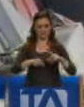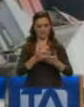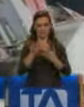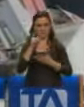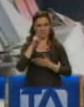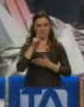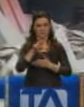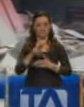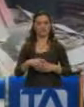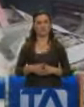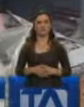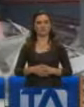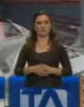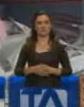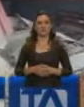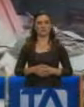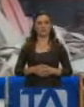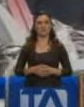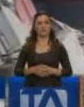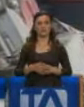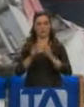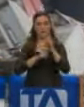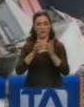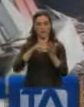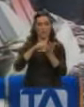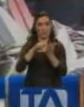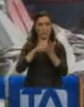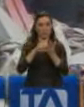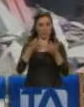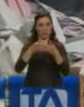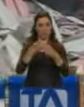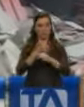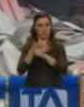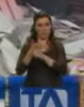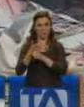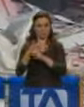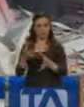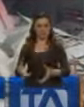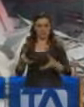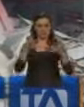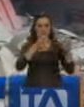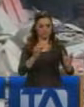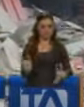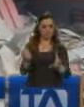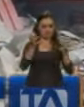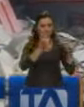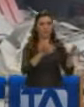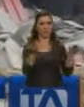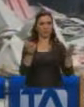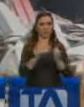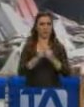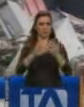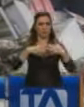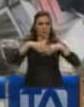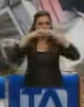podemos observar en este momento que los miembros del cuerpo de bomberos realizan lo que es la remoción de los escombros de esta vivienda, una de las más afectadas, o donde se